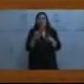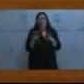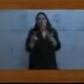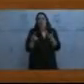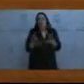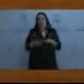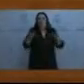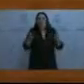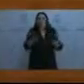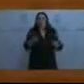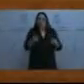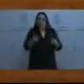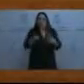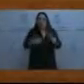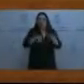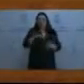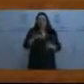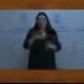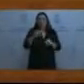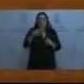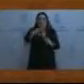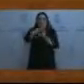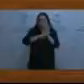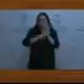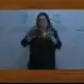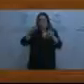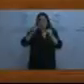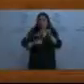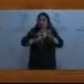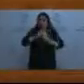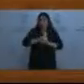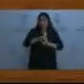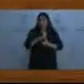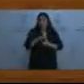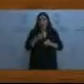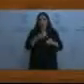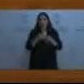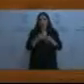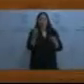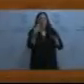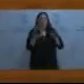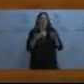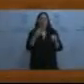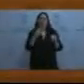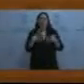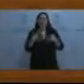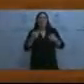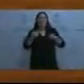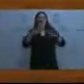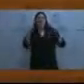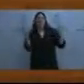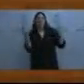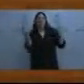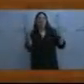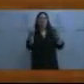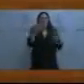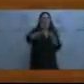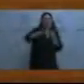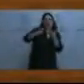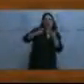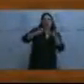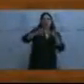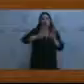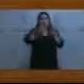de enganche a un programa siempre incumplido y que le sirve de maquillaje. Sanidad pública, igualdad, gratuidad, universalidad.